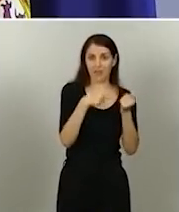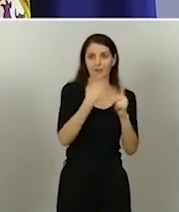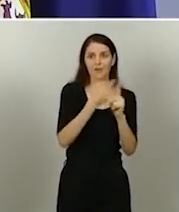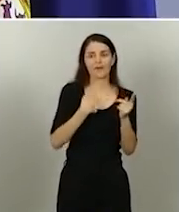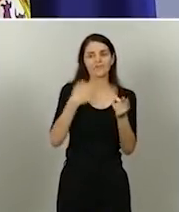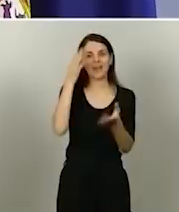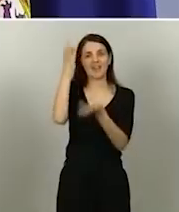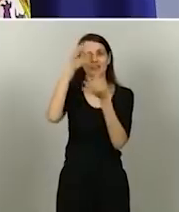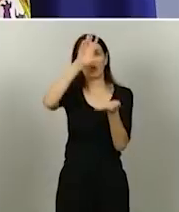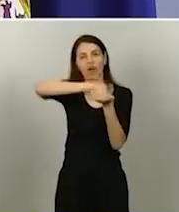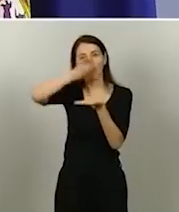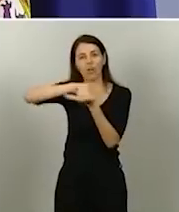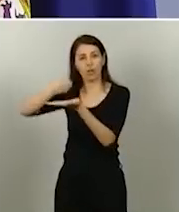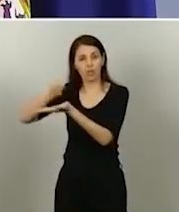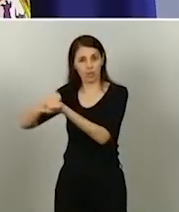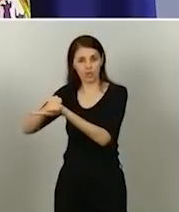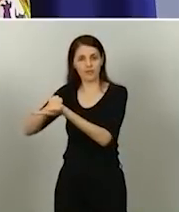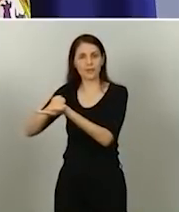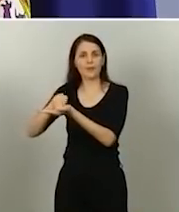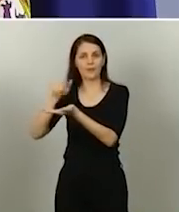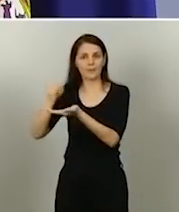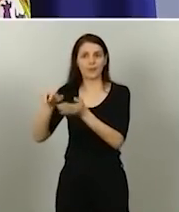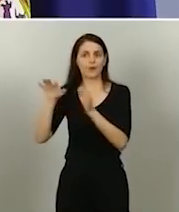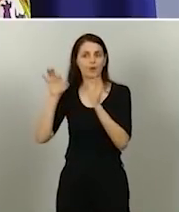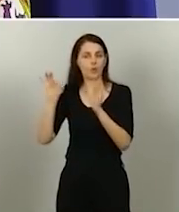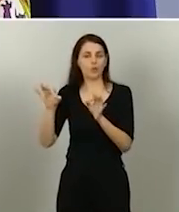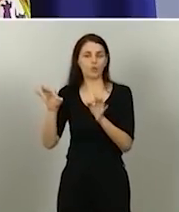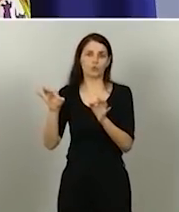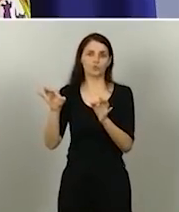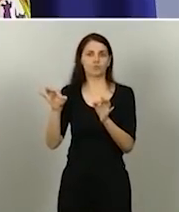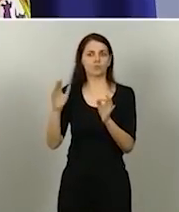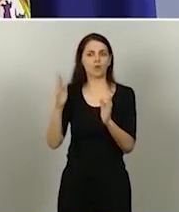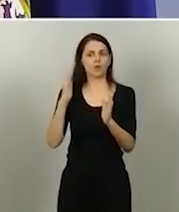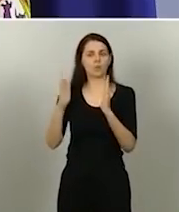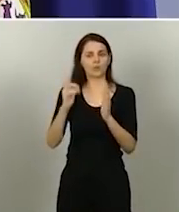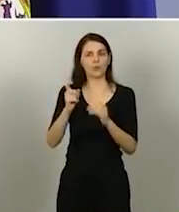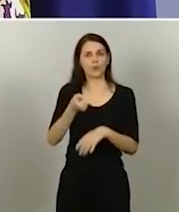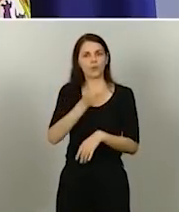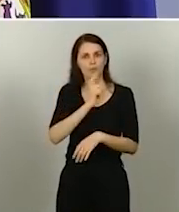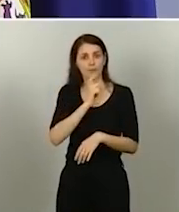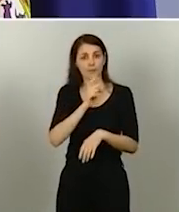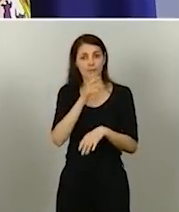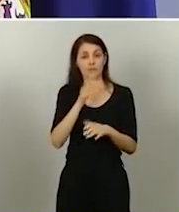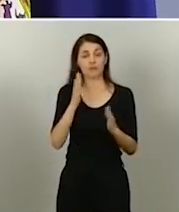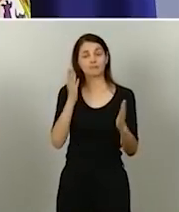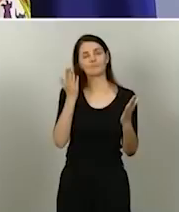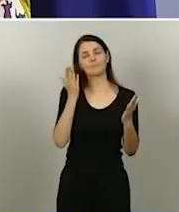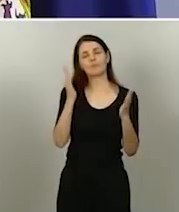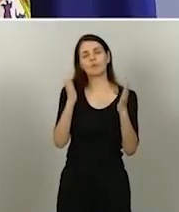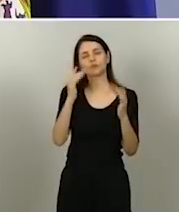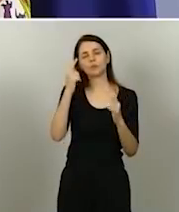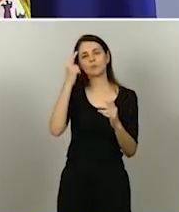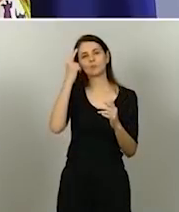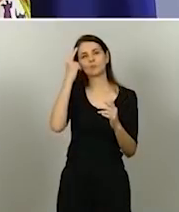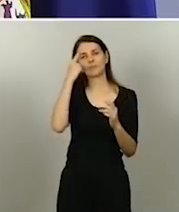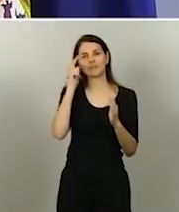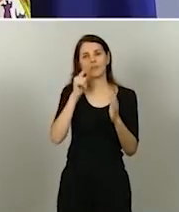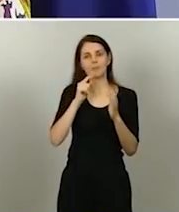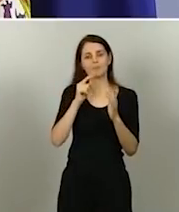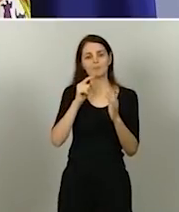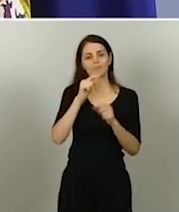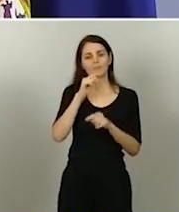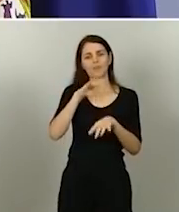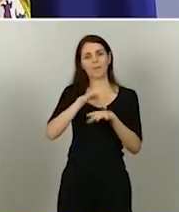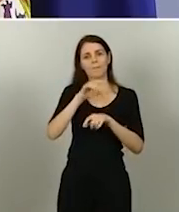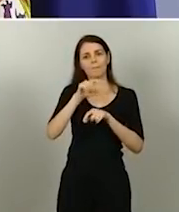de datos durante el pico de la pandemia, en el que no había capacidad física ni de tiempo para poder